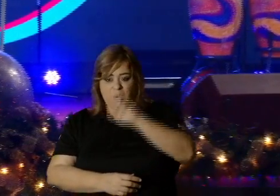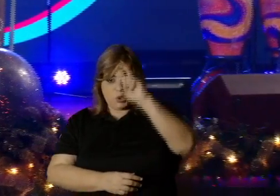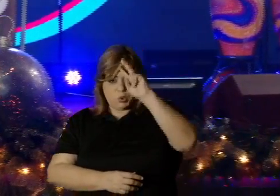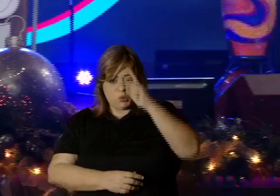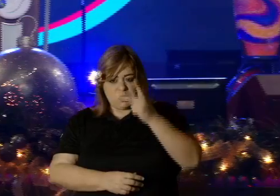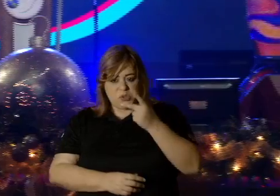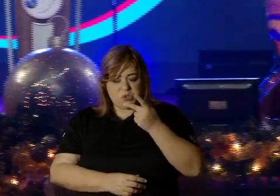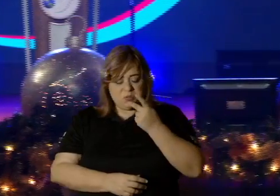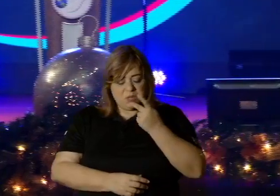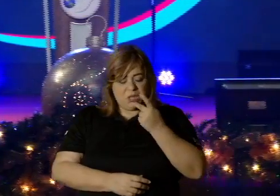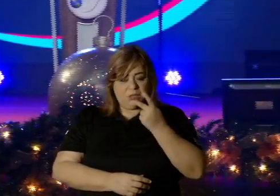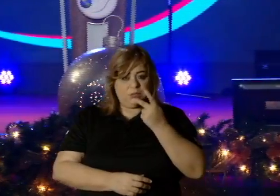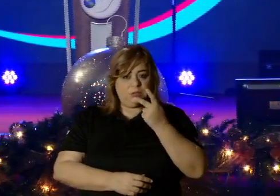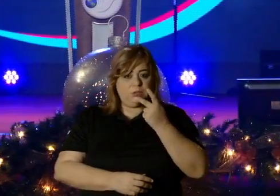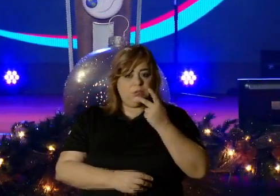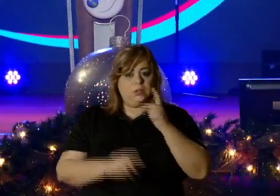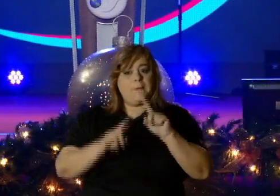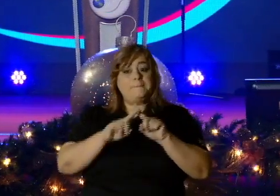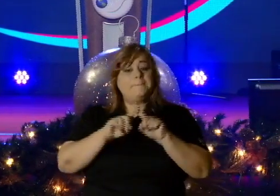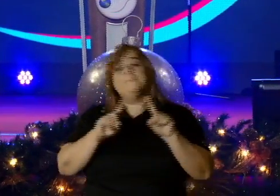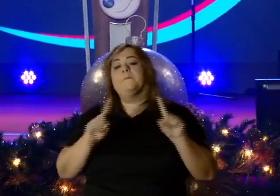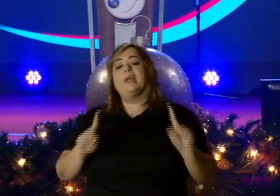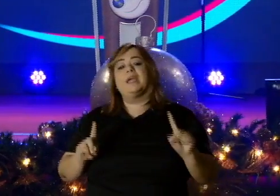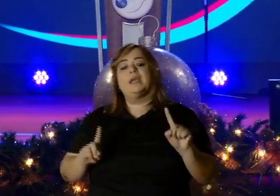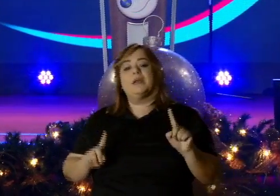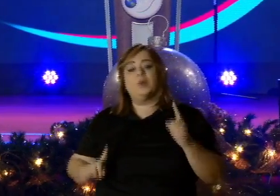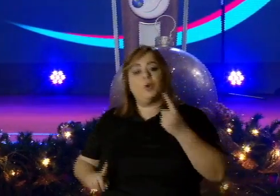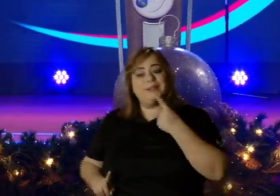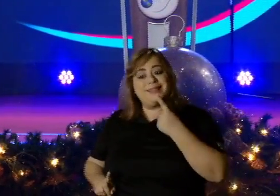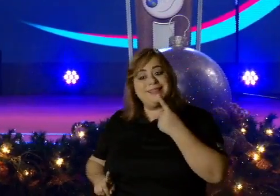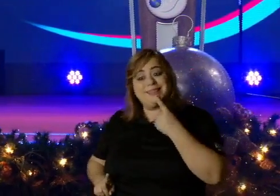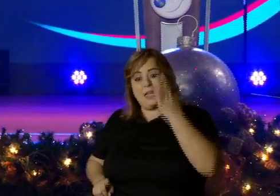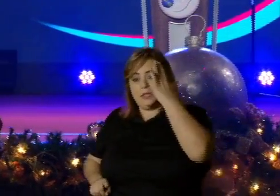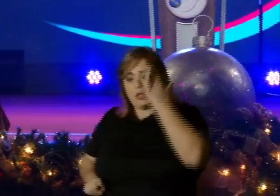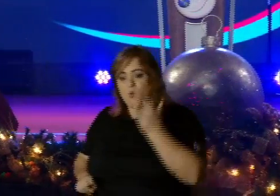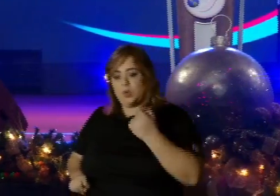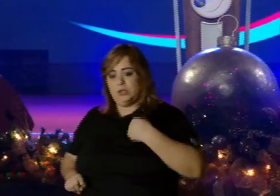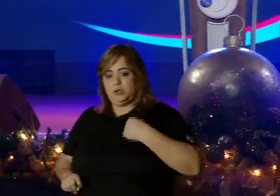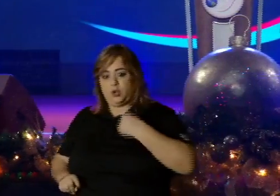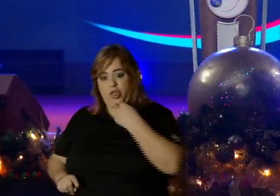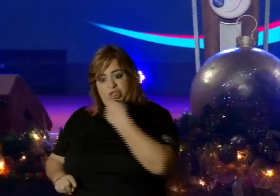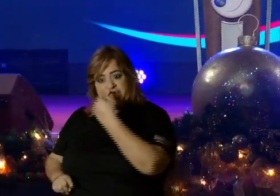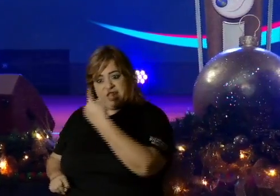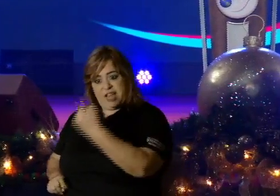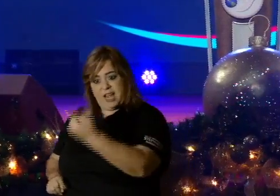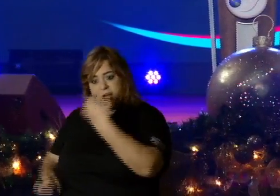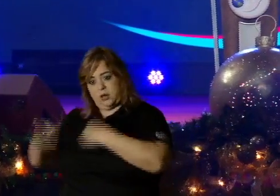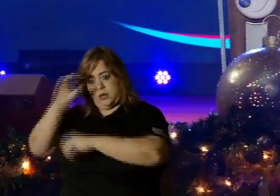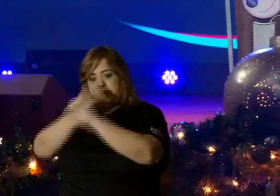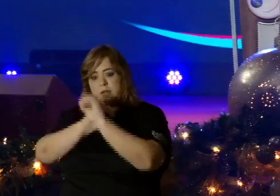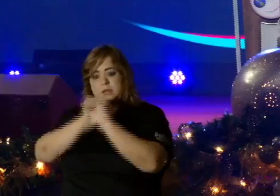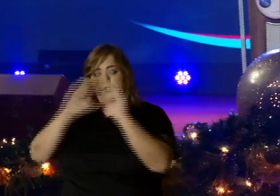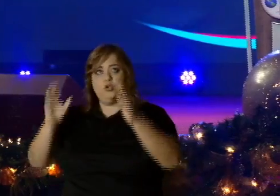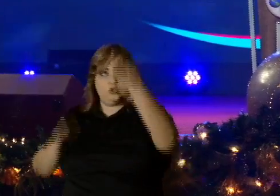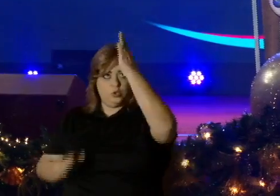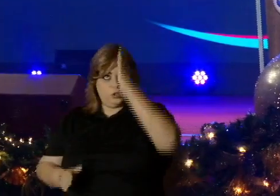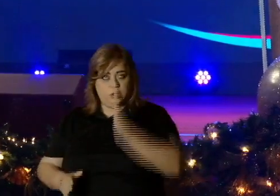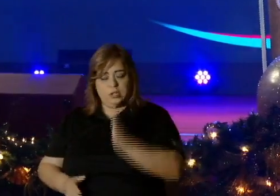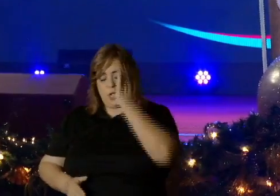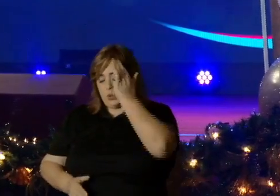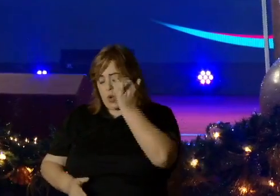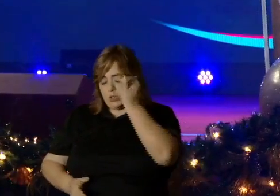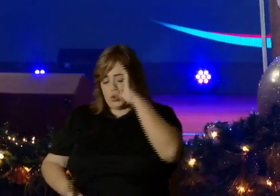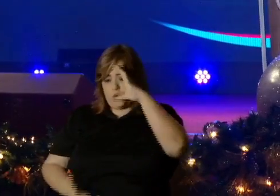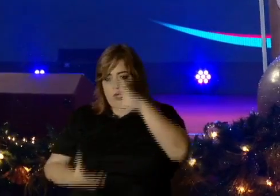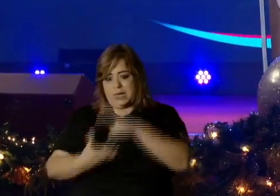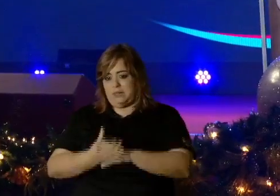las naciones. Pero mire lo que dice, por eso es que yo declaro esto, por eso es que Dios me lo reveló, por eso es que yo estoy creyendo. ¿Usted va a creer que